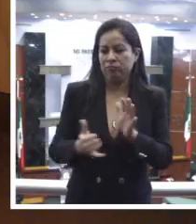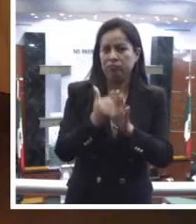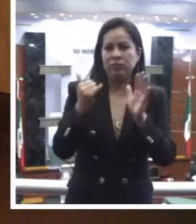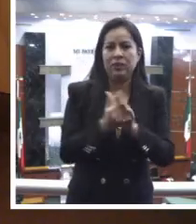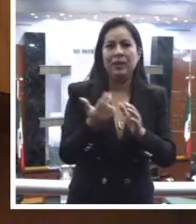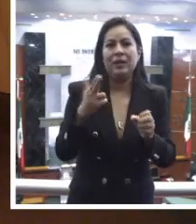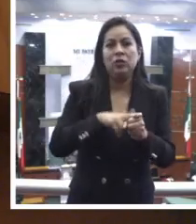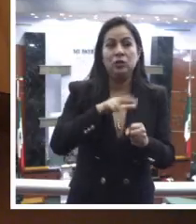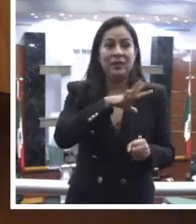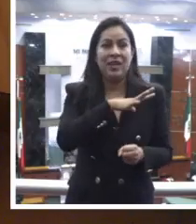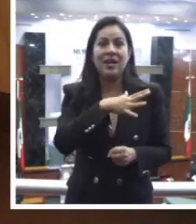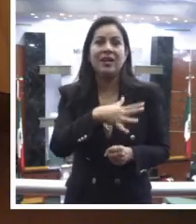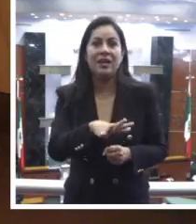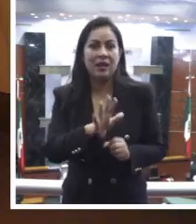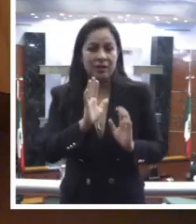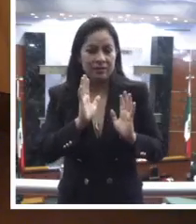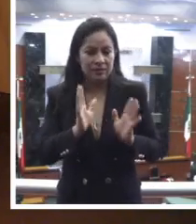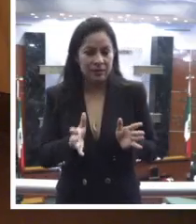el Hospital General